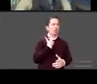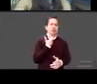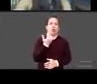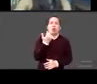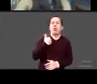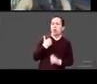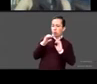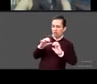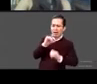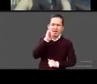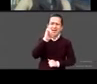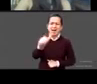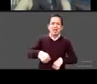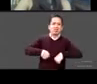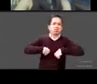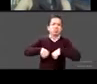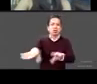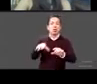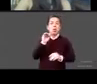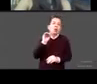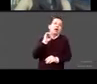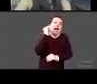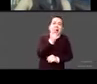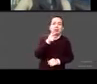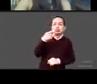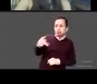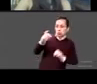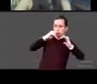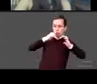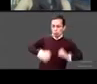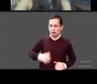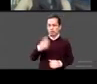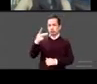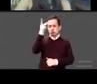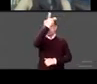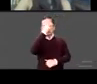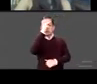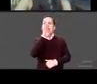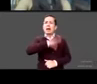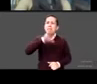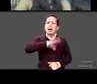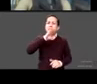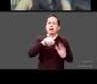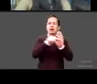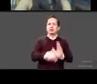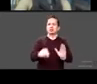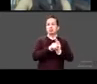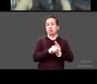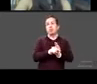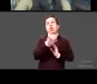que perjudica la integridad física y emocional de las y los niños. Las prácticas perjudiciales como el matrimonio o la